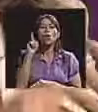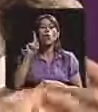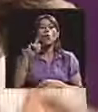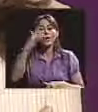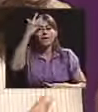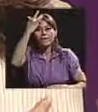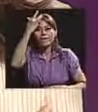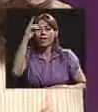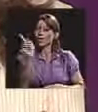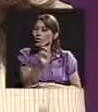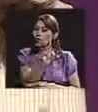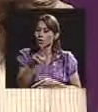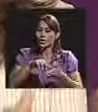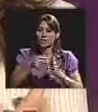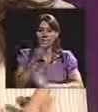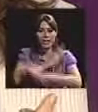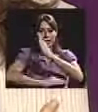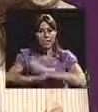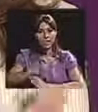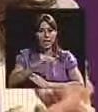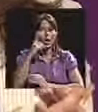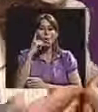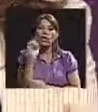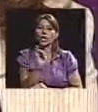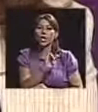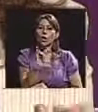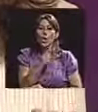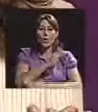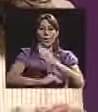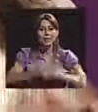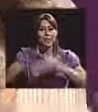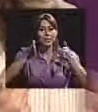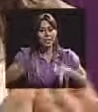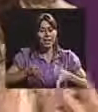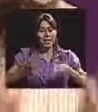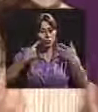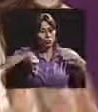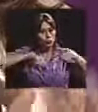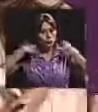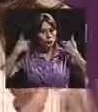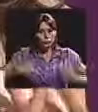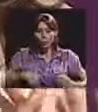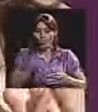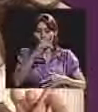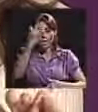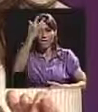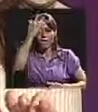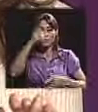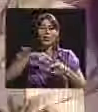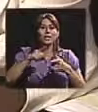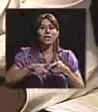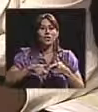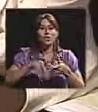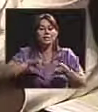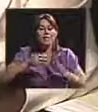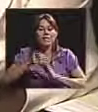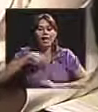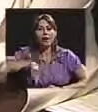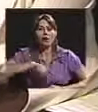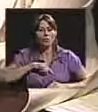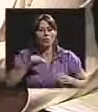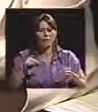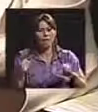porque como discapacitados no queremos que se nos diga que somos enfermos. Entonces estamos contradiciéndonos en ese mismo sentido al decir, bueno,